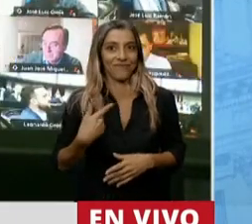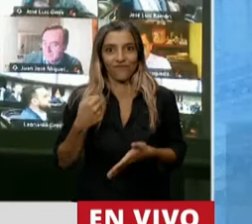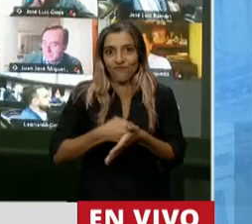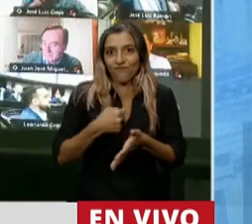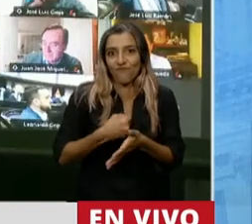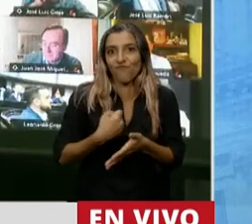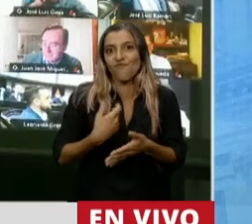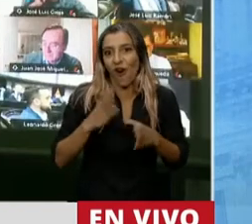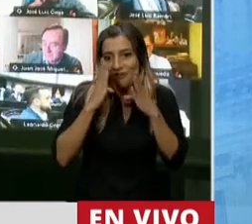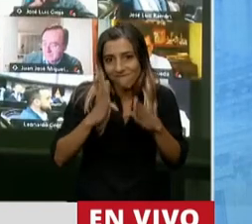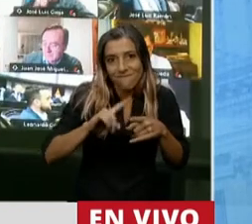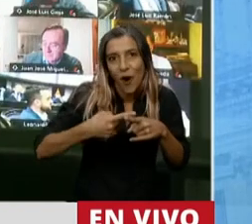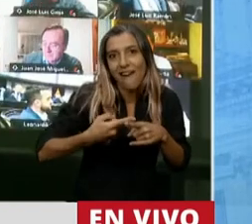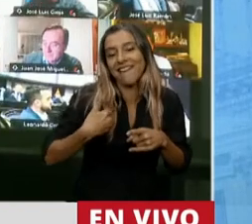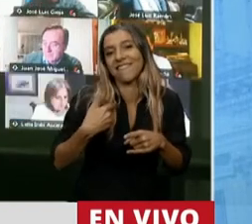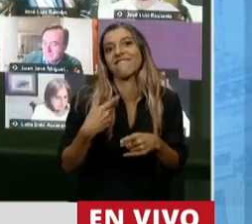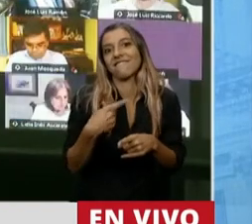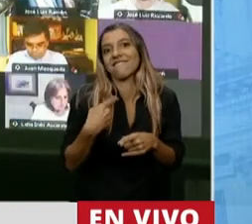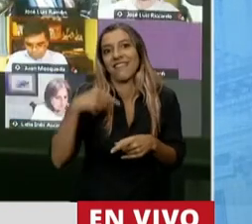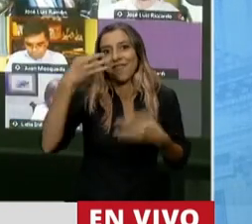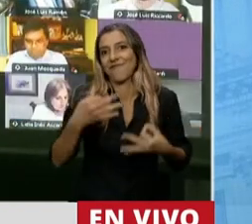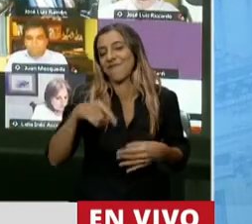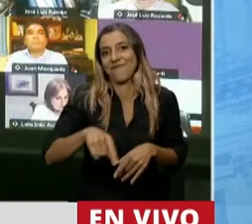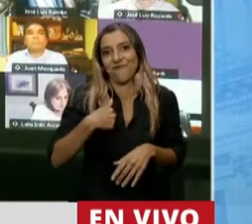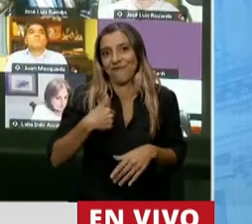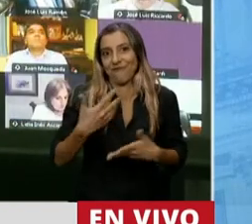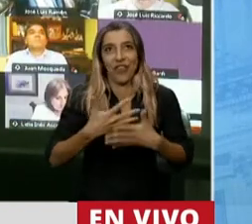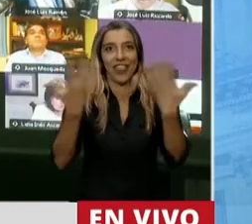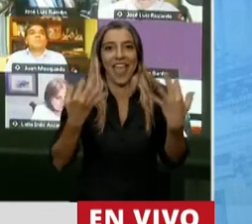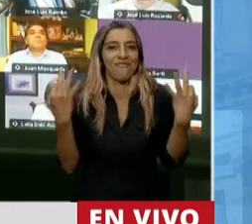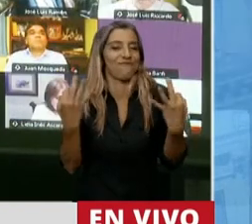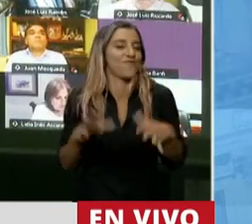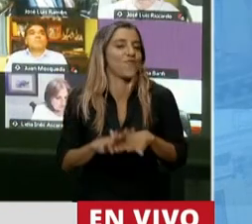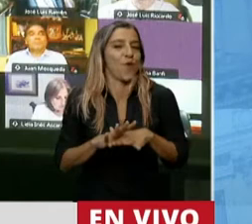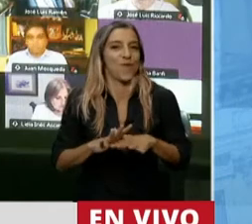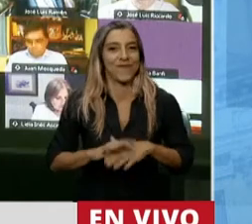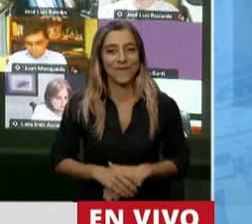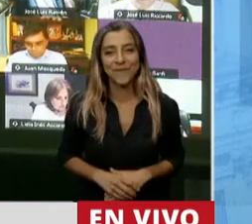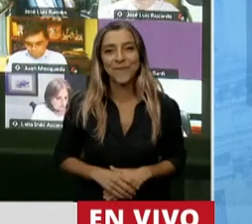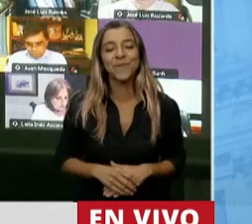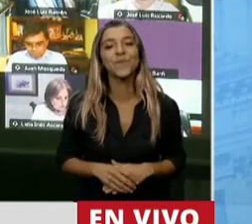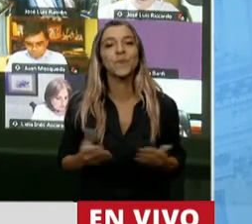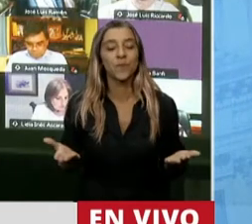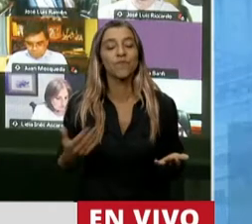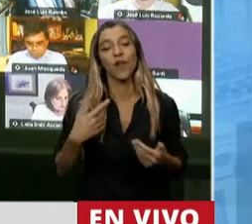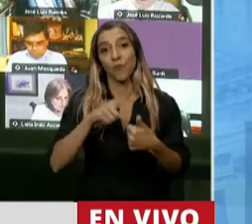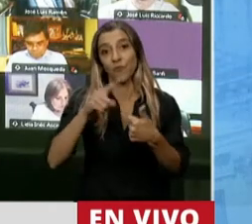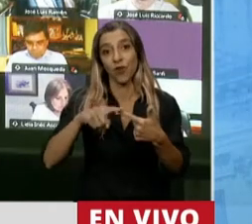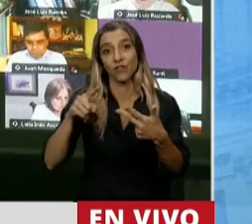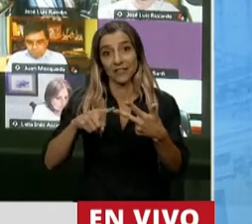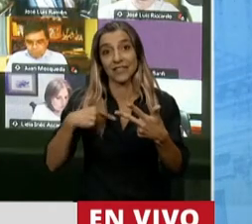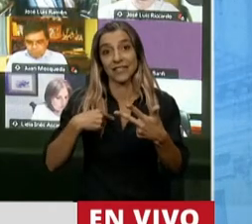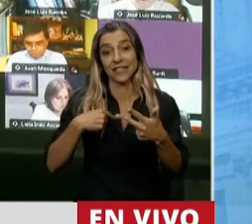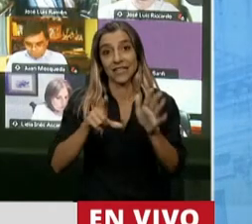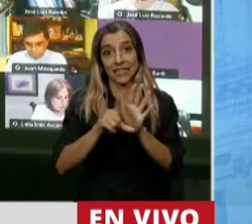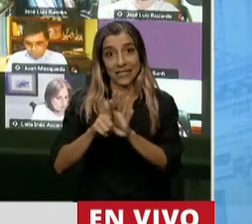nosotros y nosotras, ser mejor la jornada. Justamente porque son tres leyes que